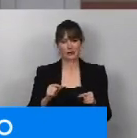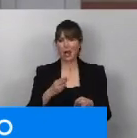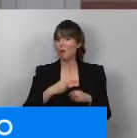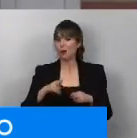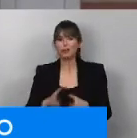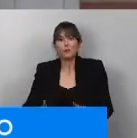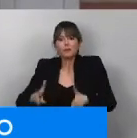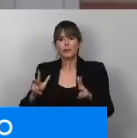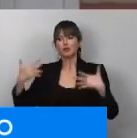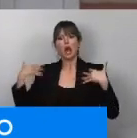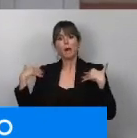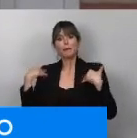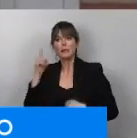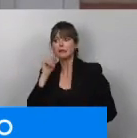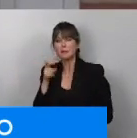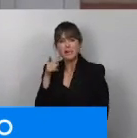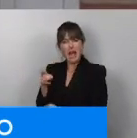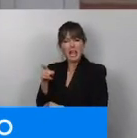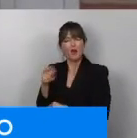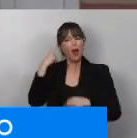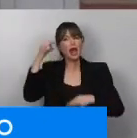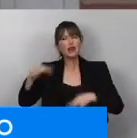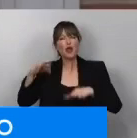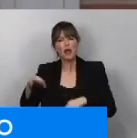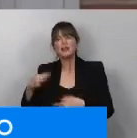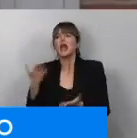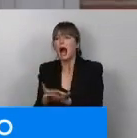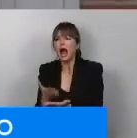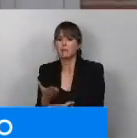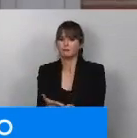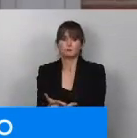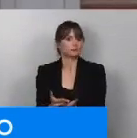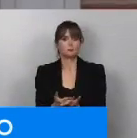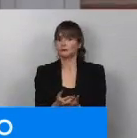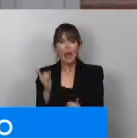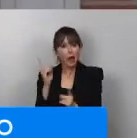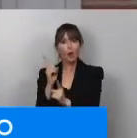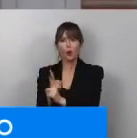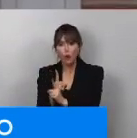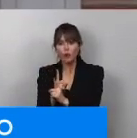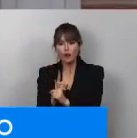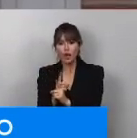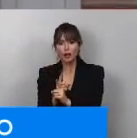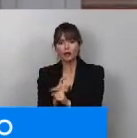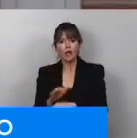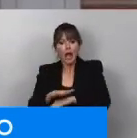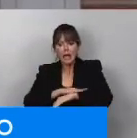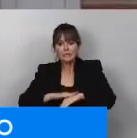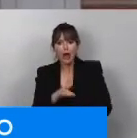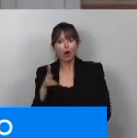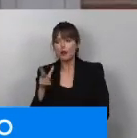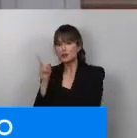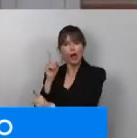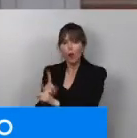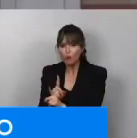obligamos a las víctimas de esas mentiras a tener que demostrar su inocencia en contra de la regla más elemental de nuestro estado de derecho si